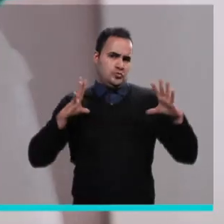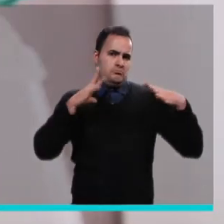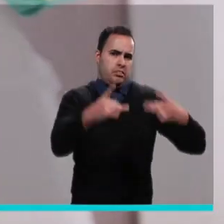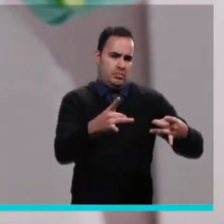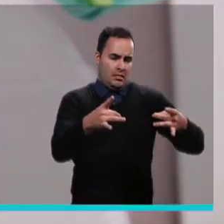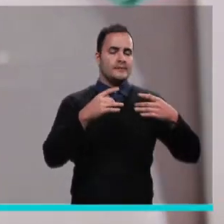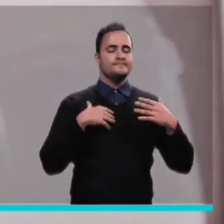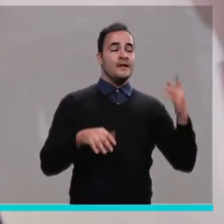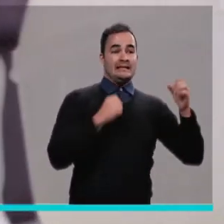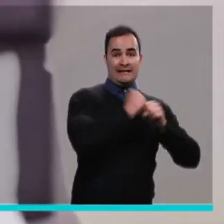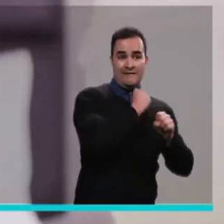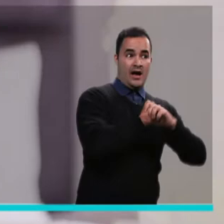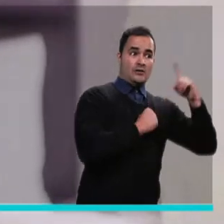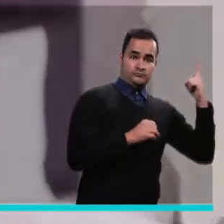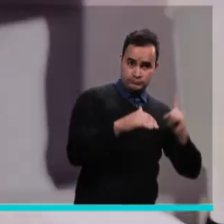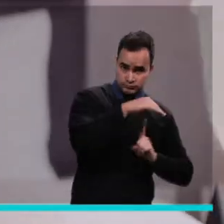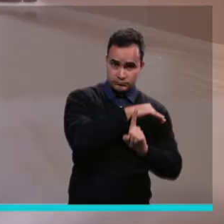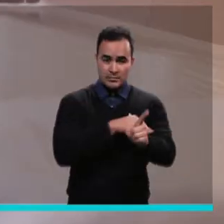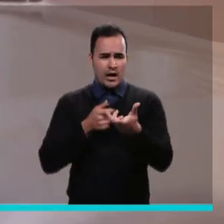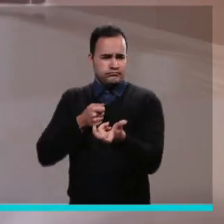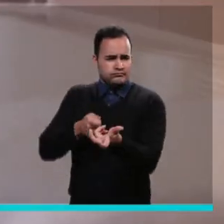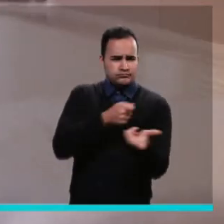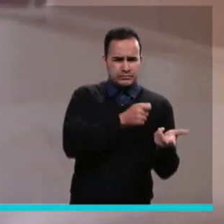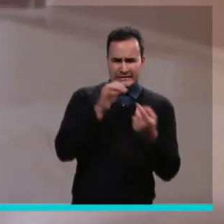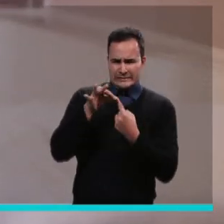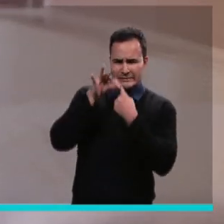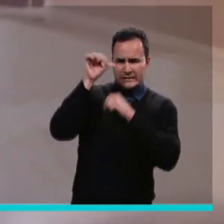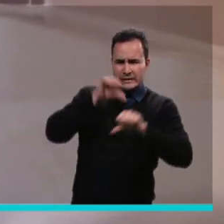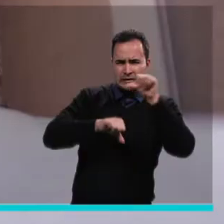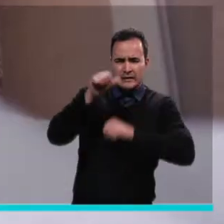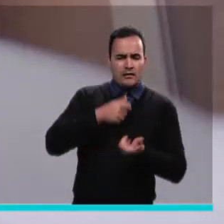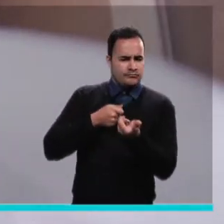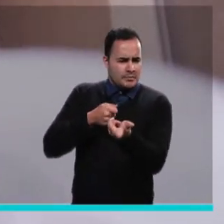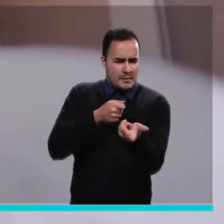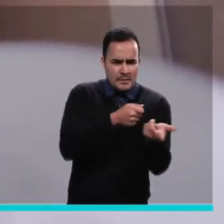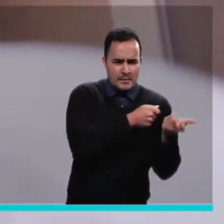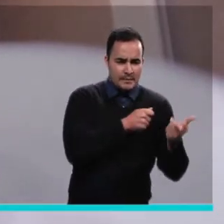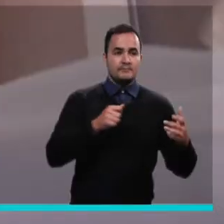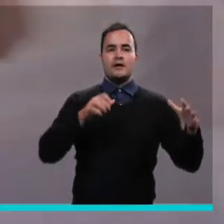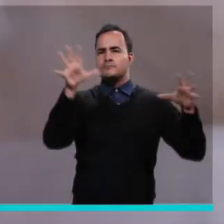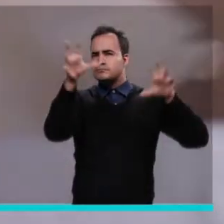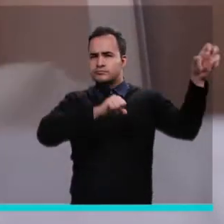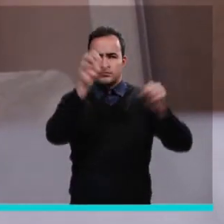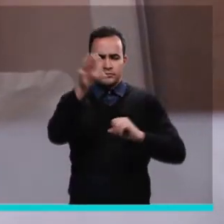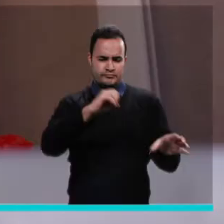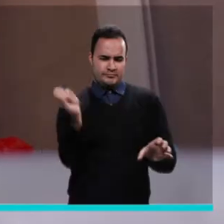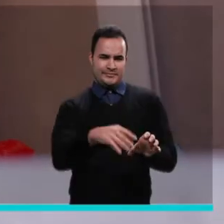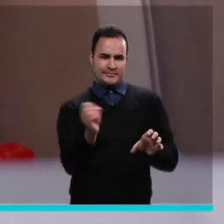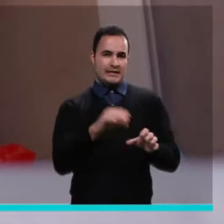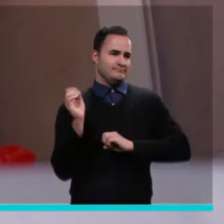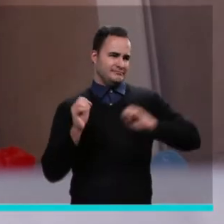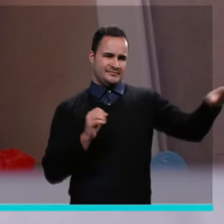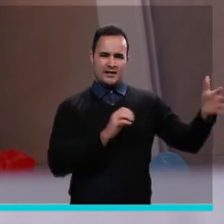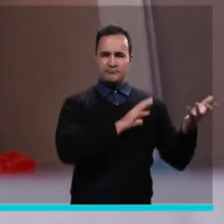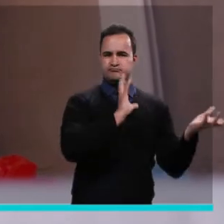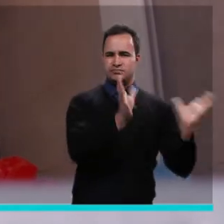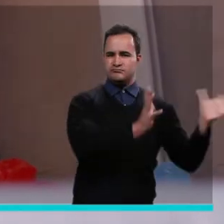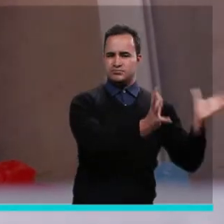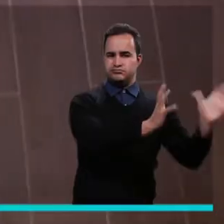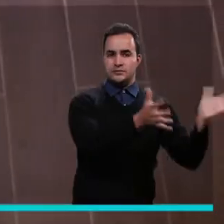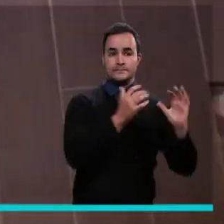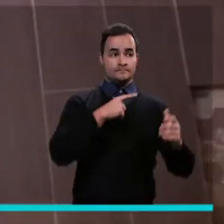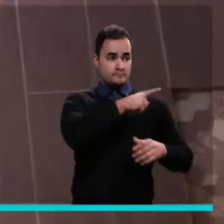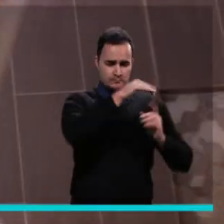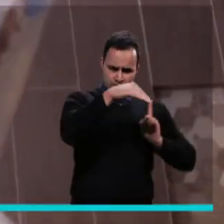hace exparsión con amonio cuaternario, recoge todo, lo mete en una bolsa para enviar a la lavandería. Ellos vienen con un